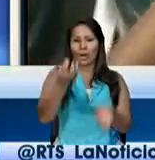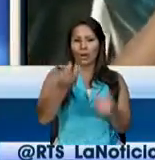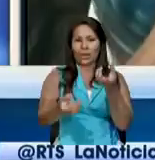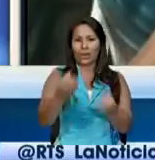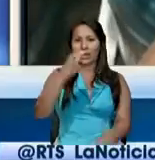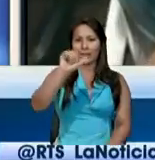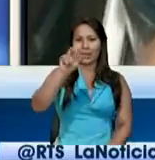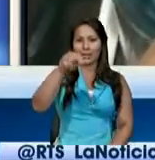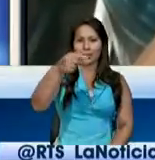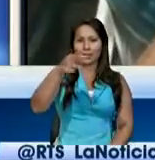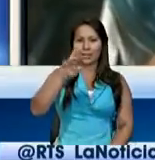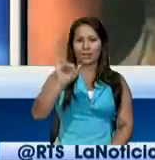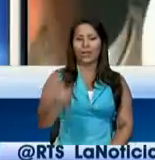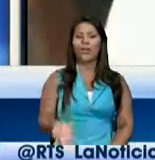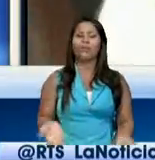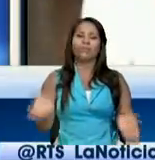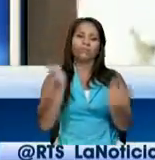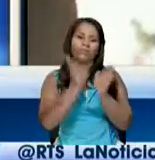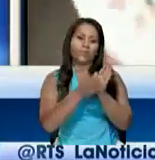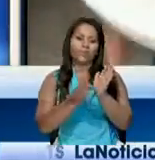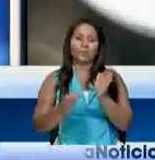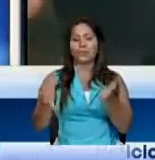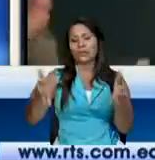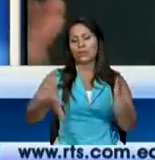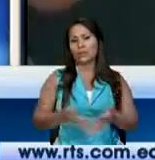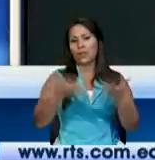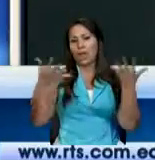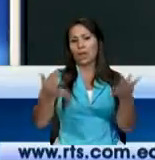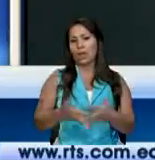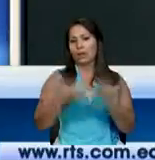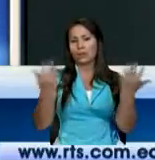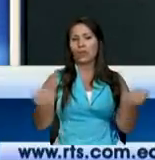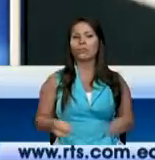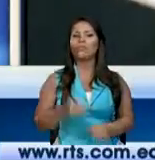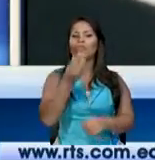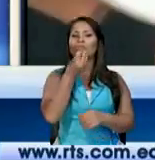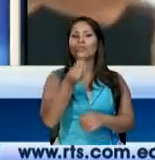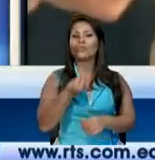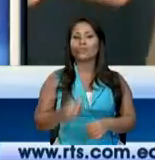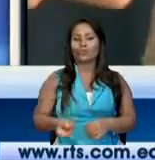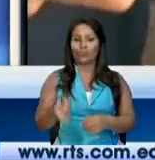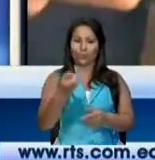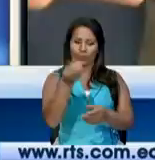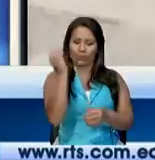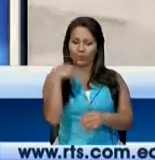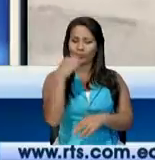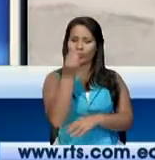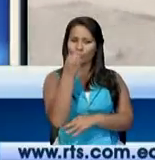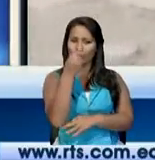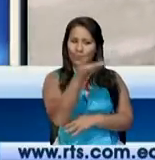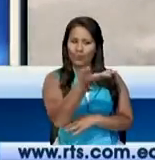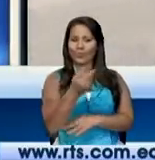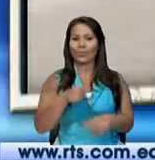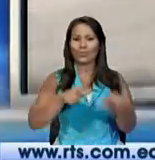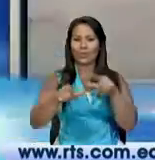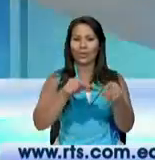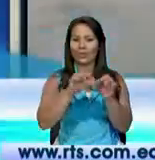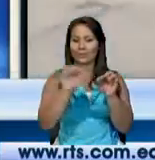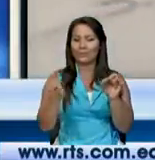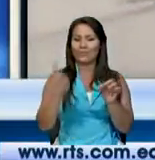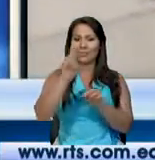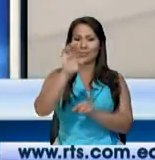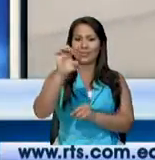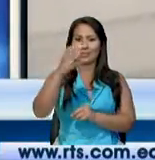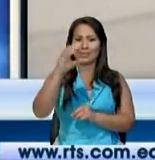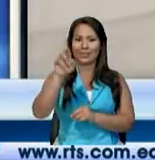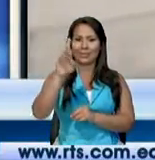ensalada y la gallina. A que vengan a disfrutar acá en el Salón El Recreo, lo que es la... Nos tenemos